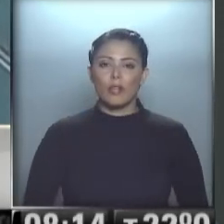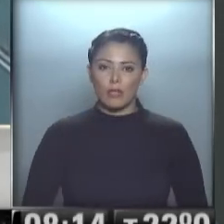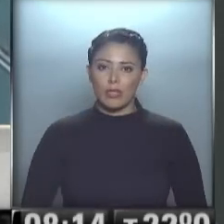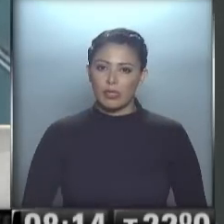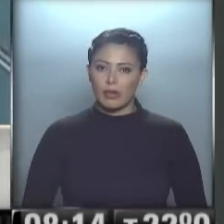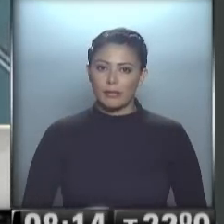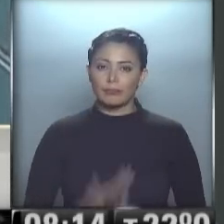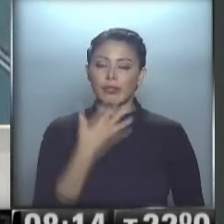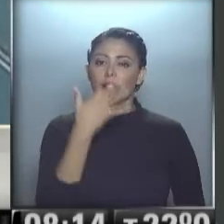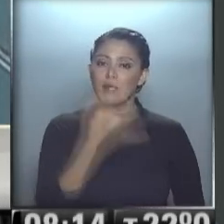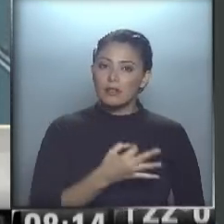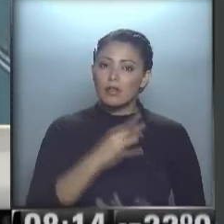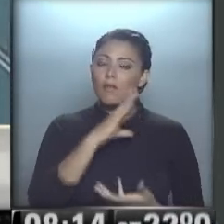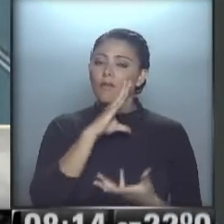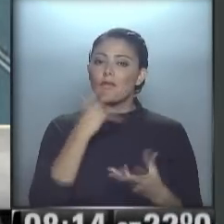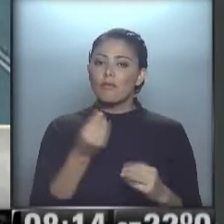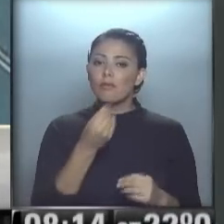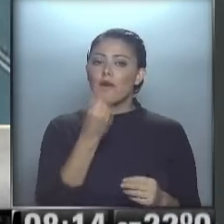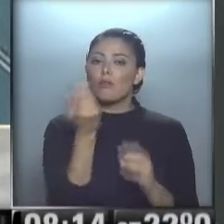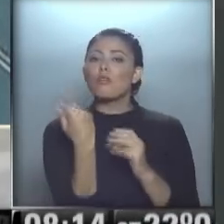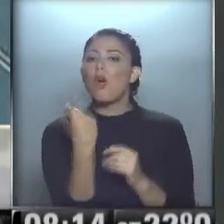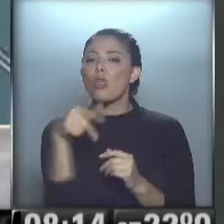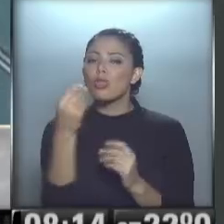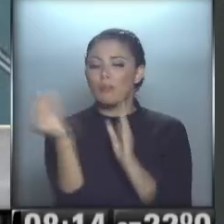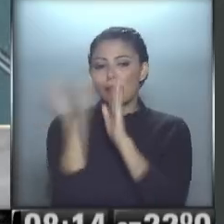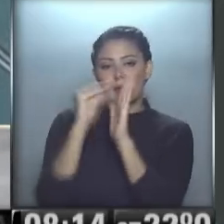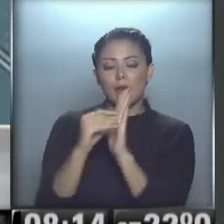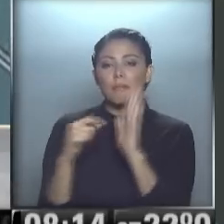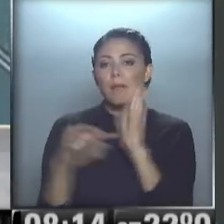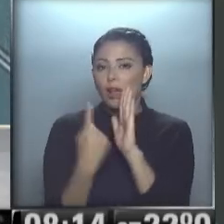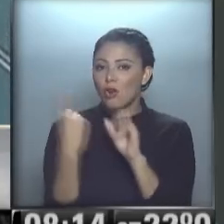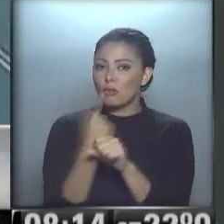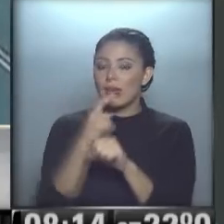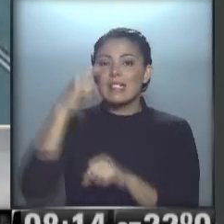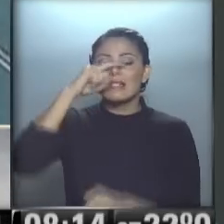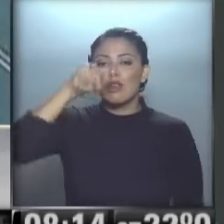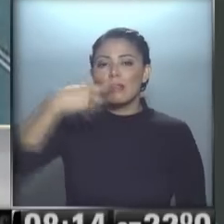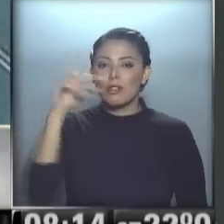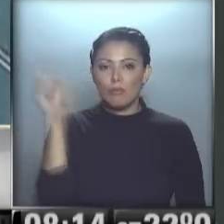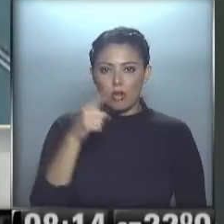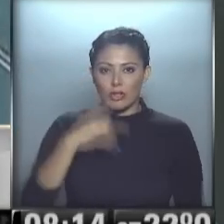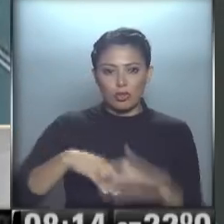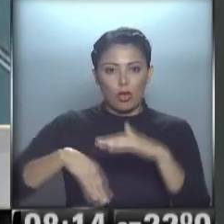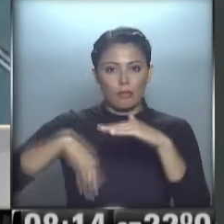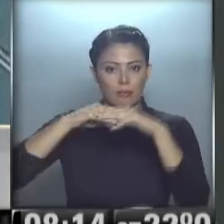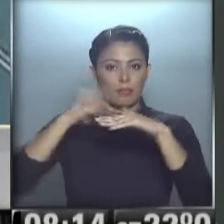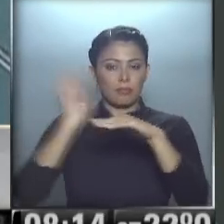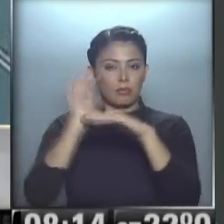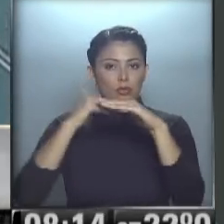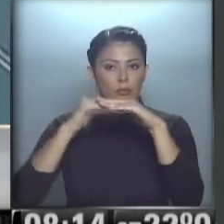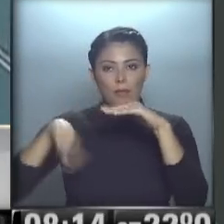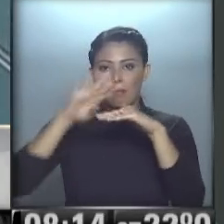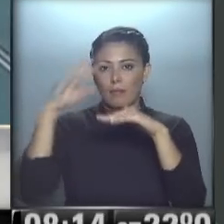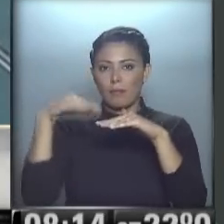establecer mecanismos desde el punto de vista de fijación de precios pero que no excedan más del 7,5 por eh desde